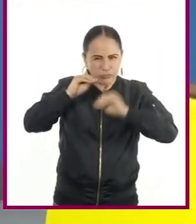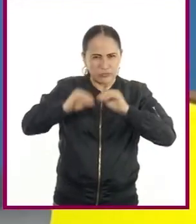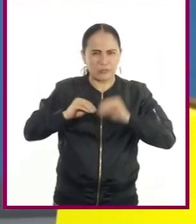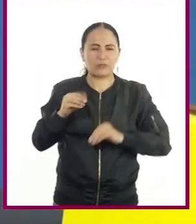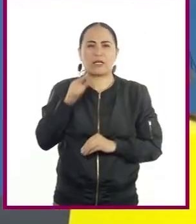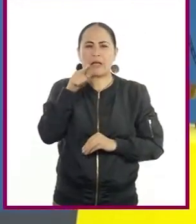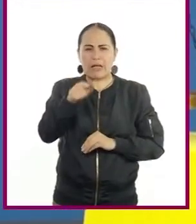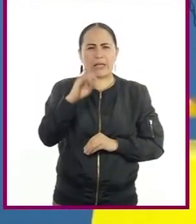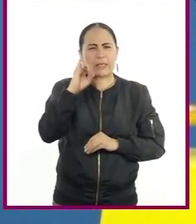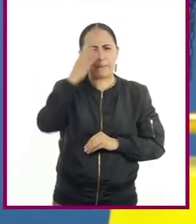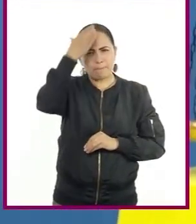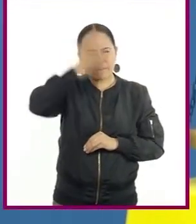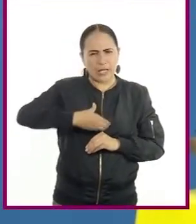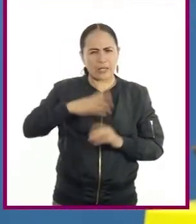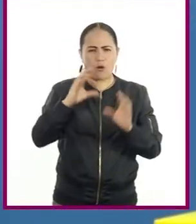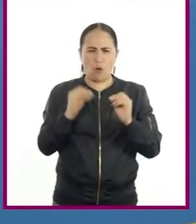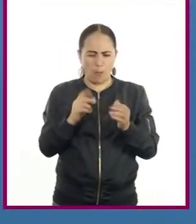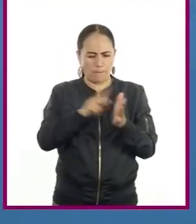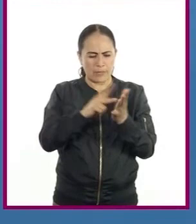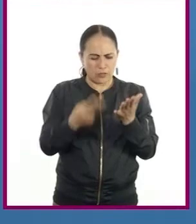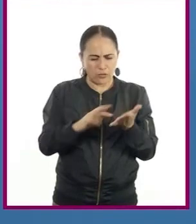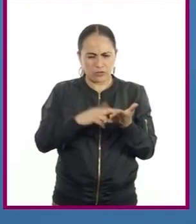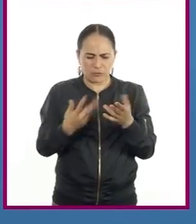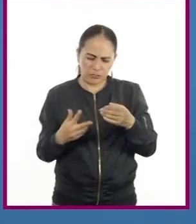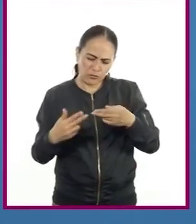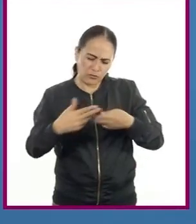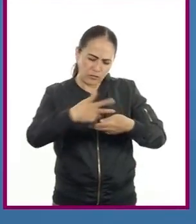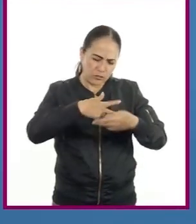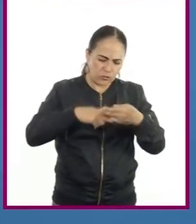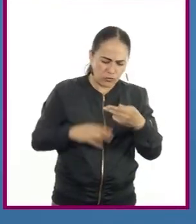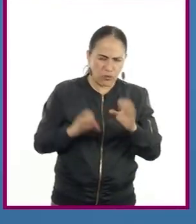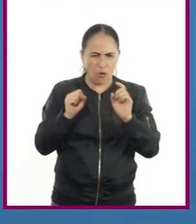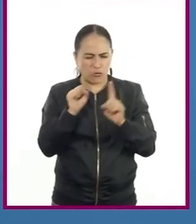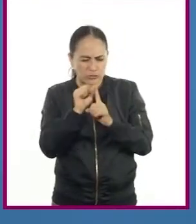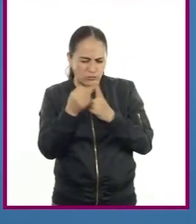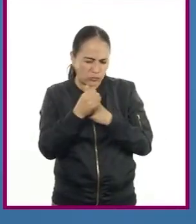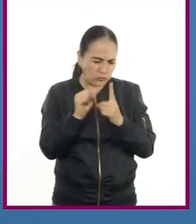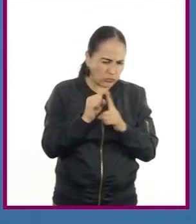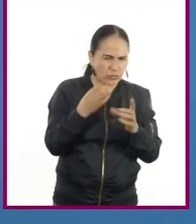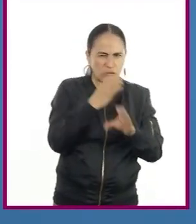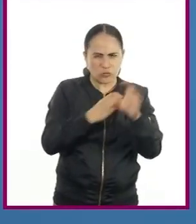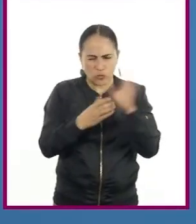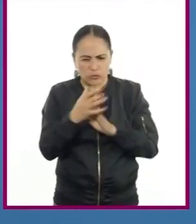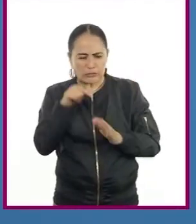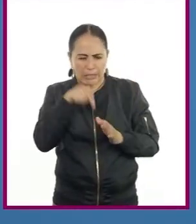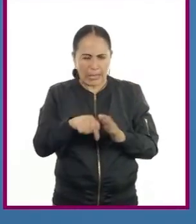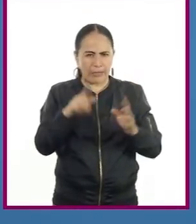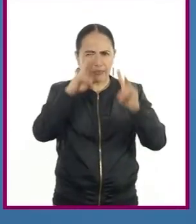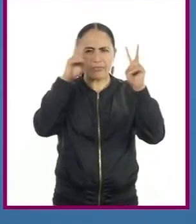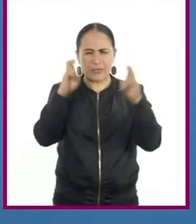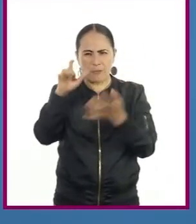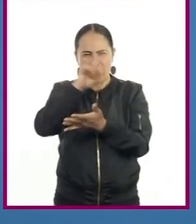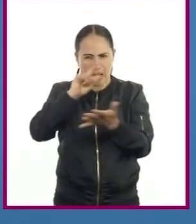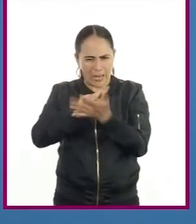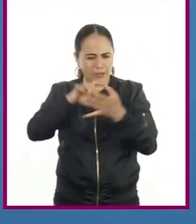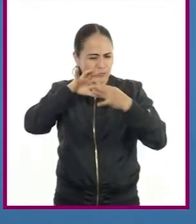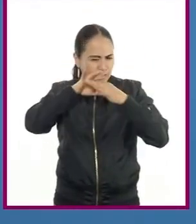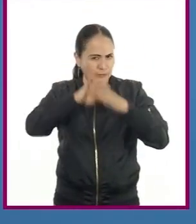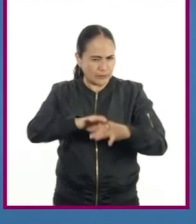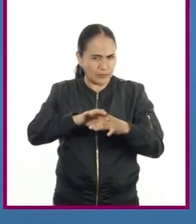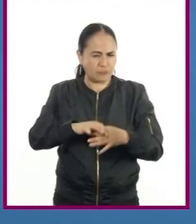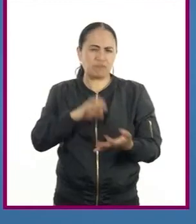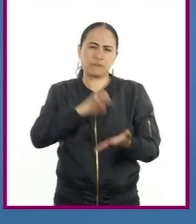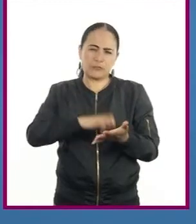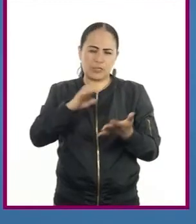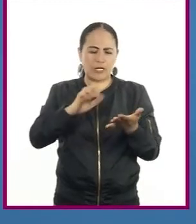plasmar imágenes o recortes de objetos o situaciones que tengan que ver con la legalidad. Pueden utilizar